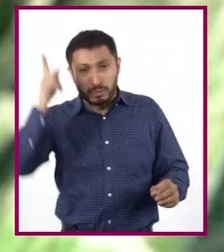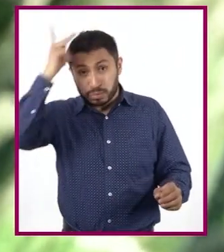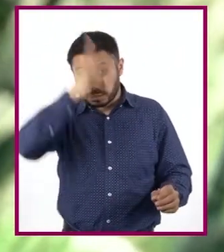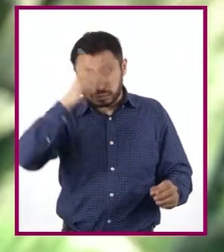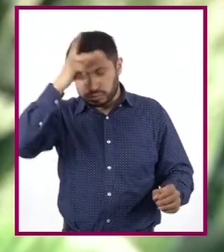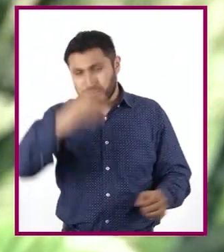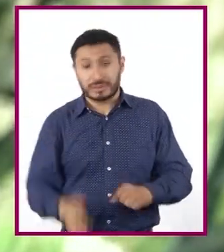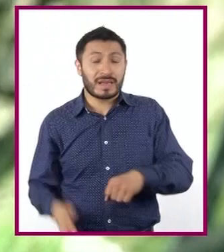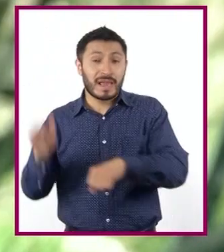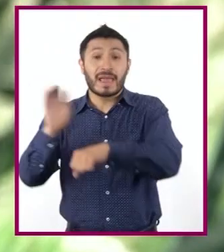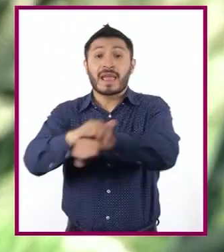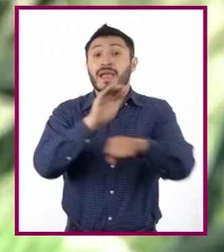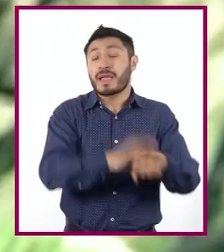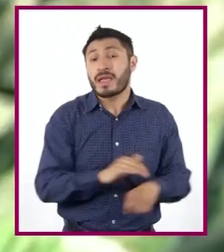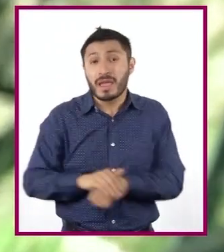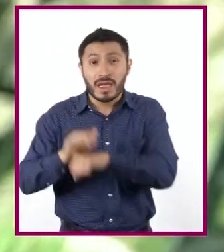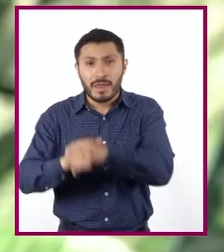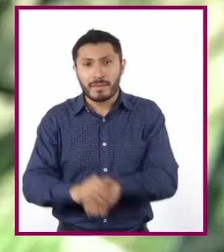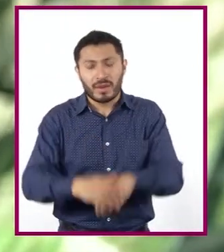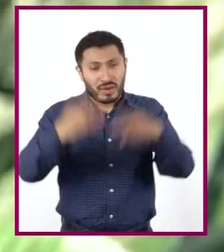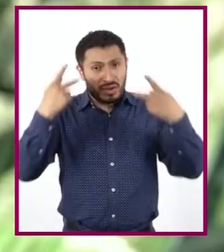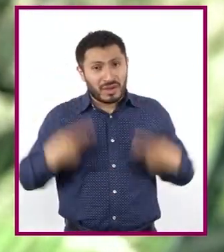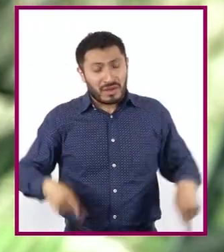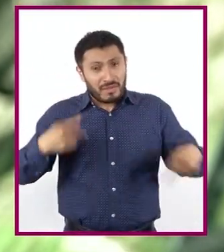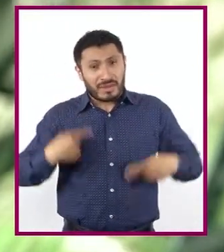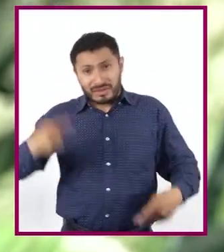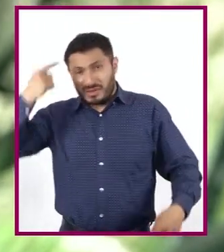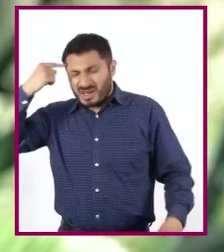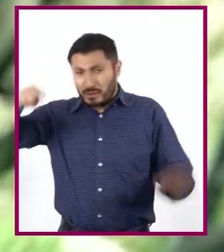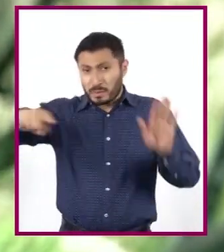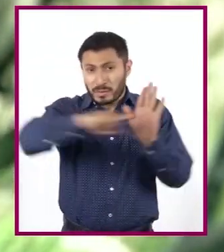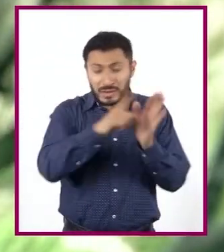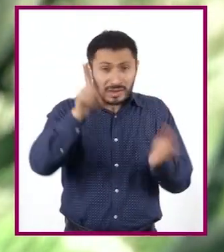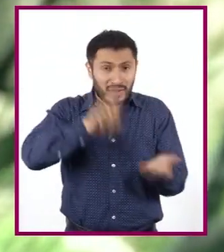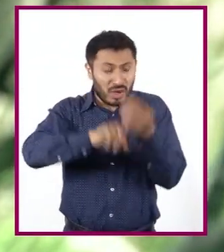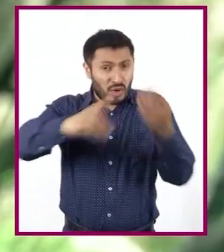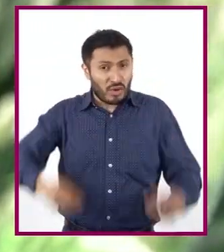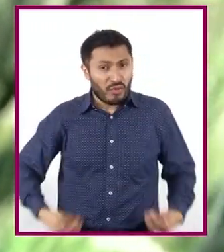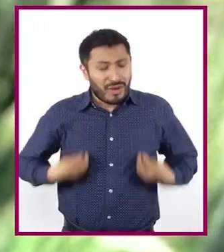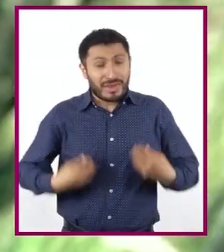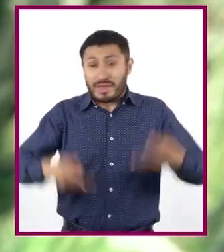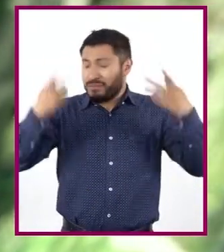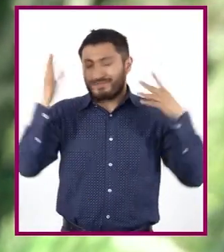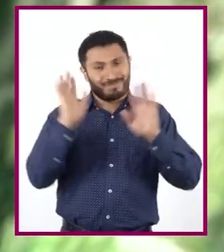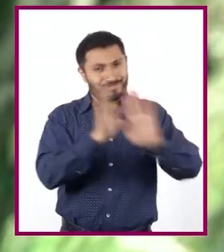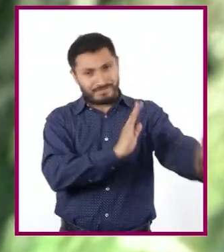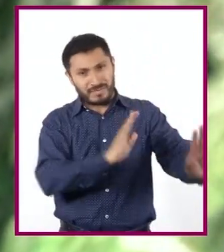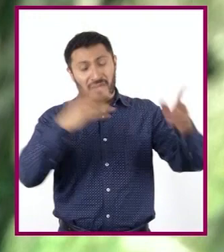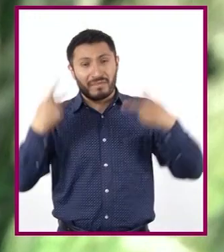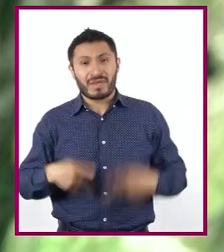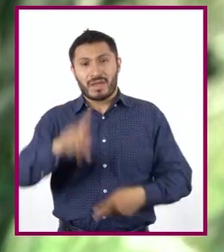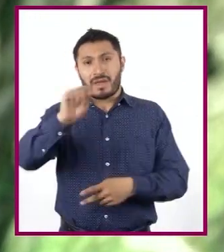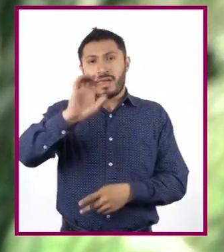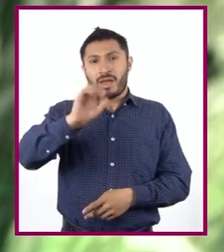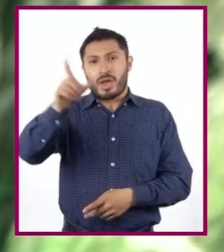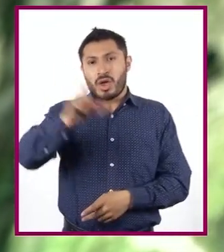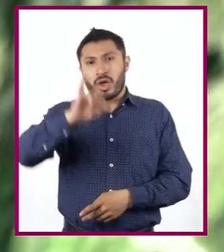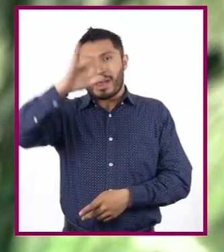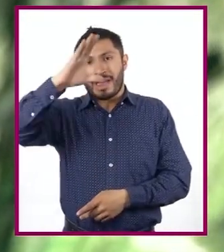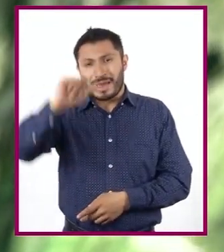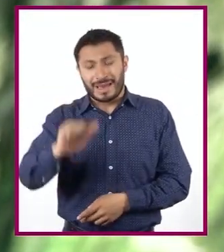Además de ser un reconocido psiquiatra, sabemos que eres un amante de la lectura. ¿Podrías decirnos cómo te iniciaste en la